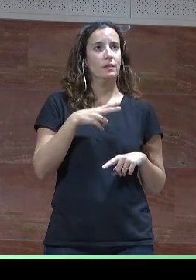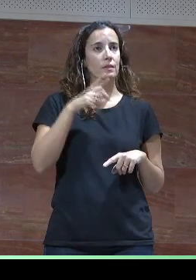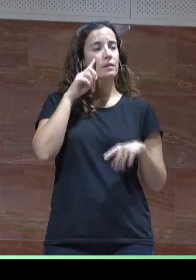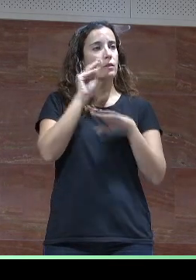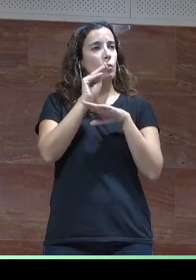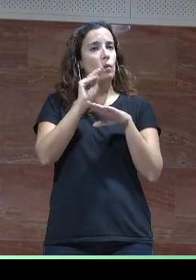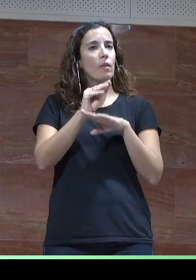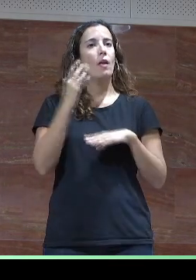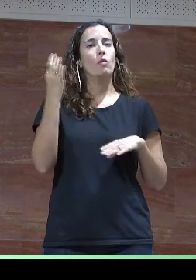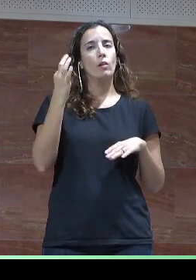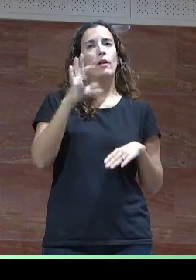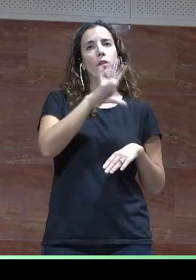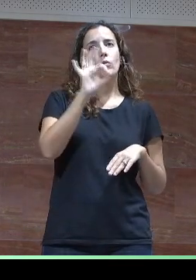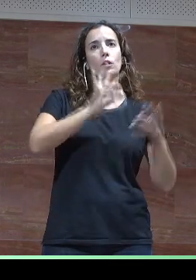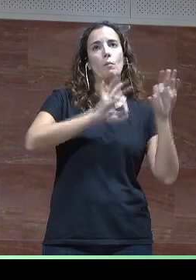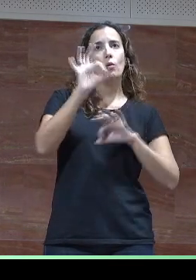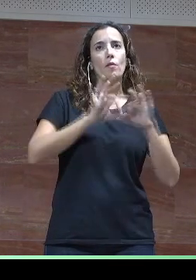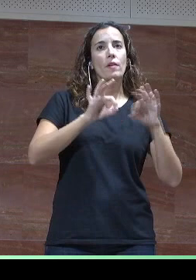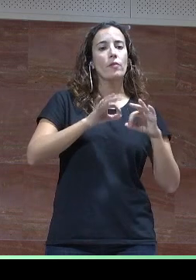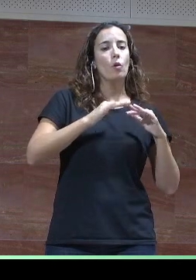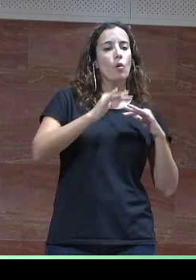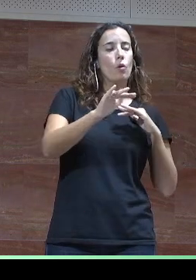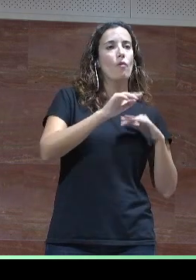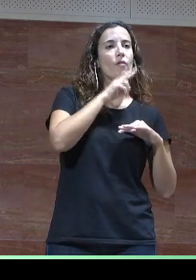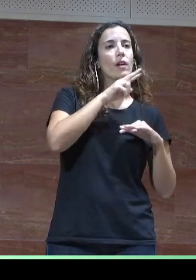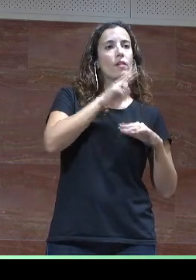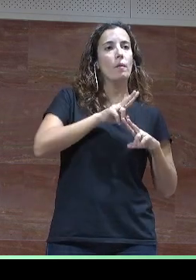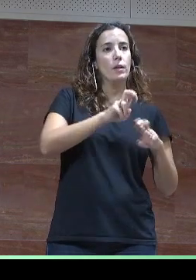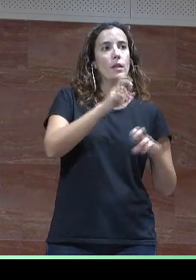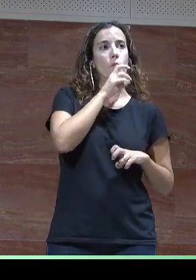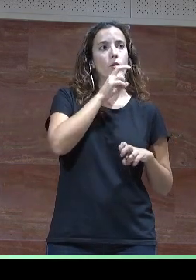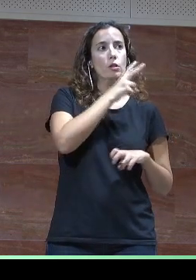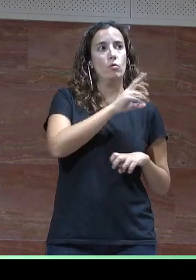que el 50% de la superficie fuera verde a principios del siglo XX.